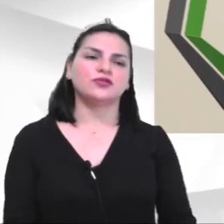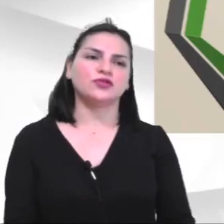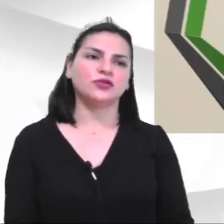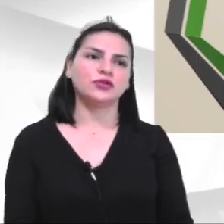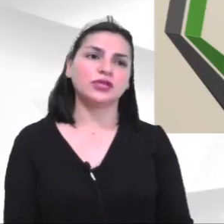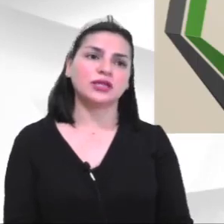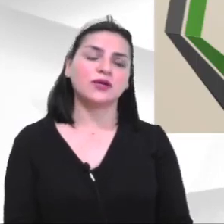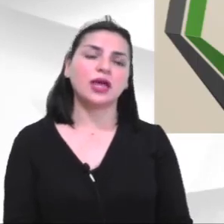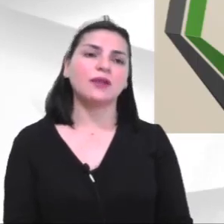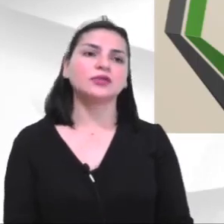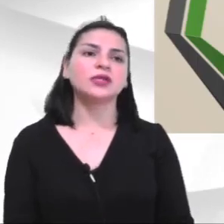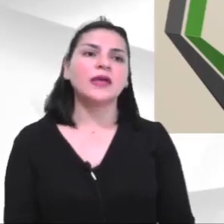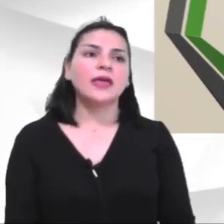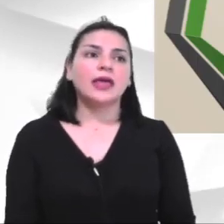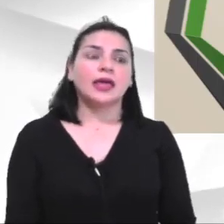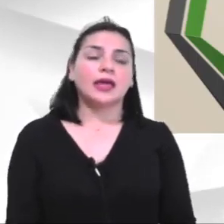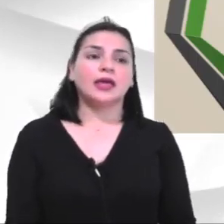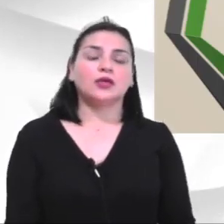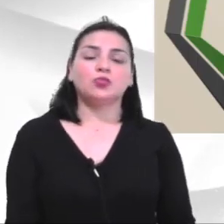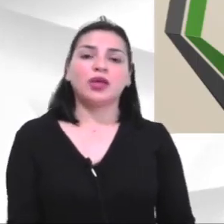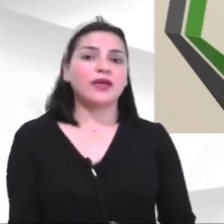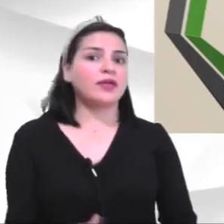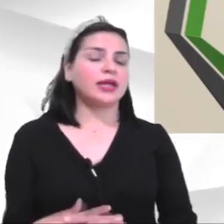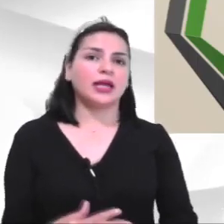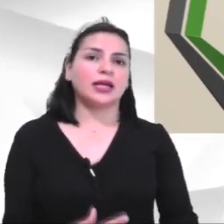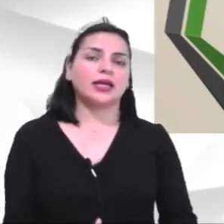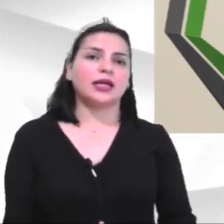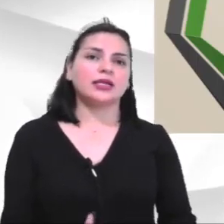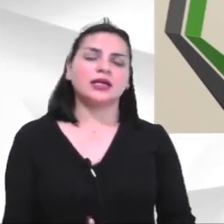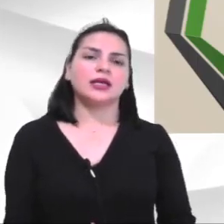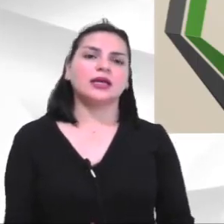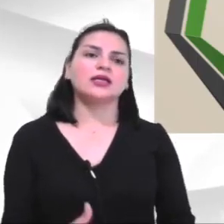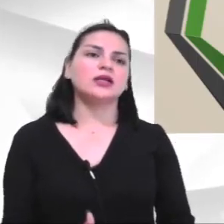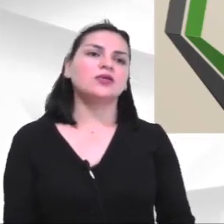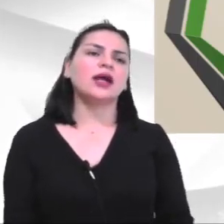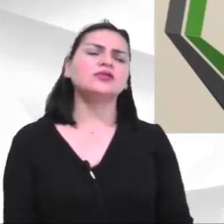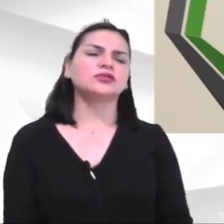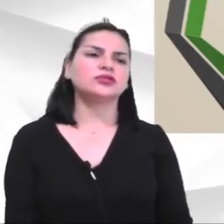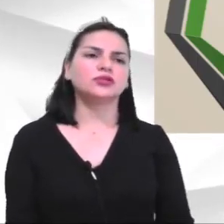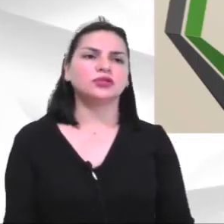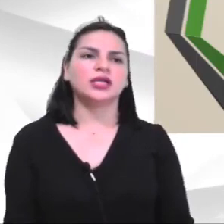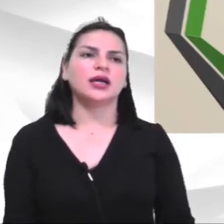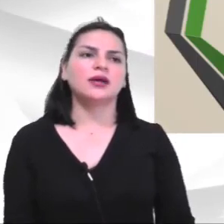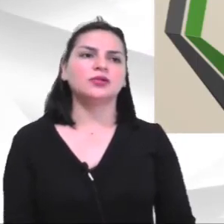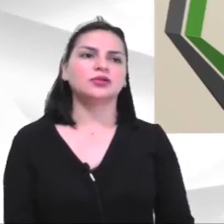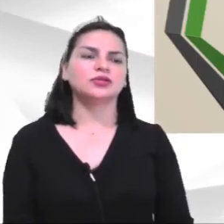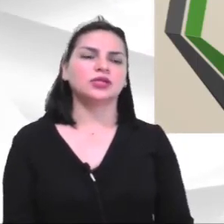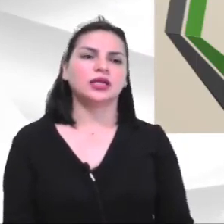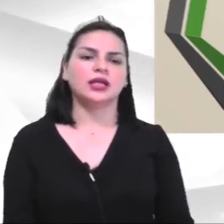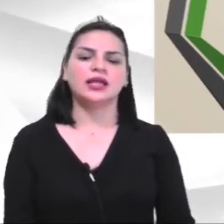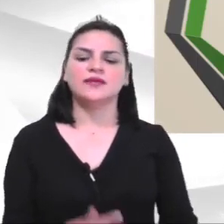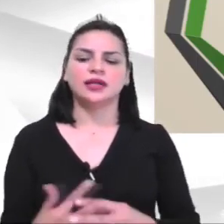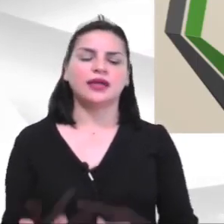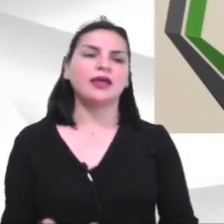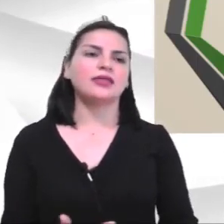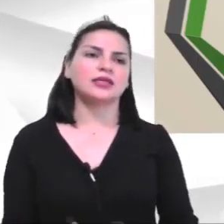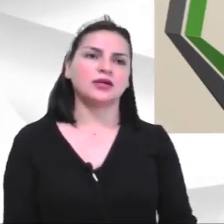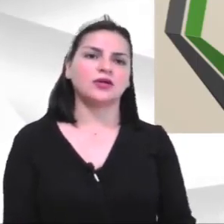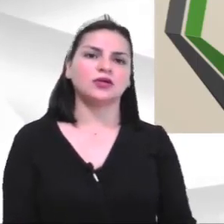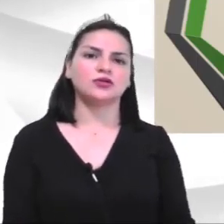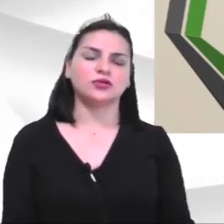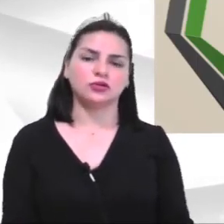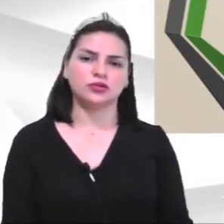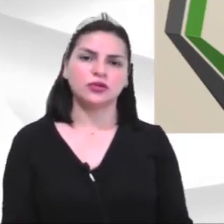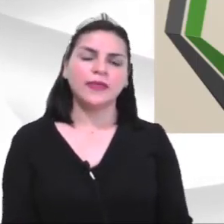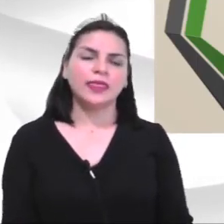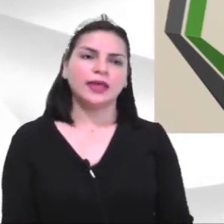donde nosotros nos desarrollamos, puede haber que ese, en ese lugar nosotros no tengamos la libertad de hacer